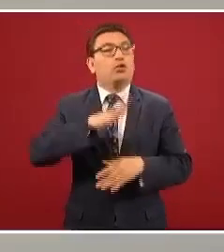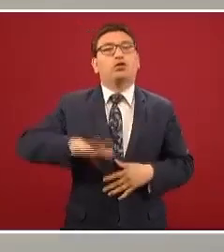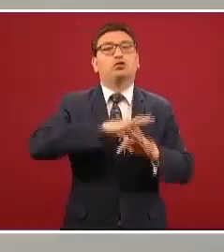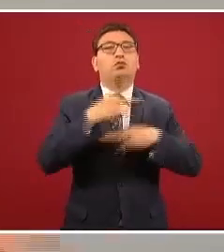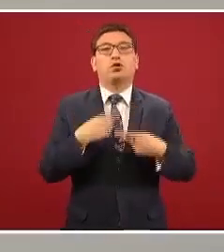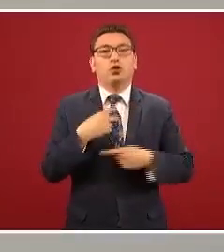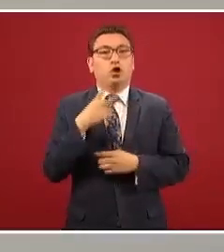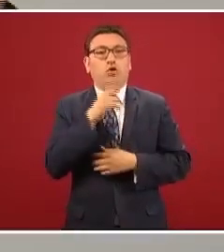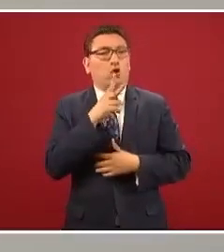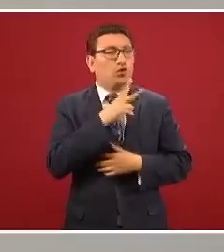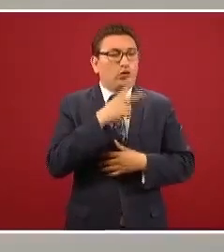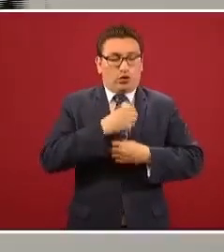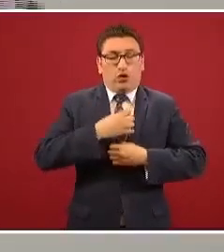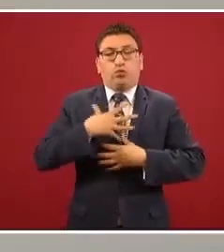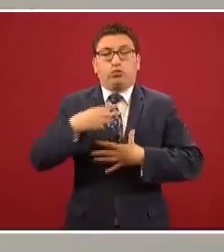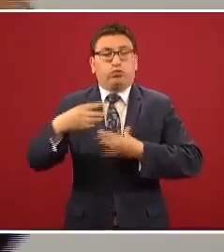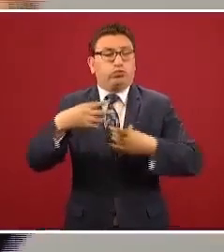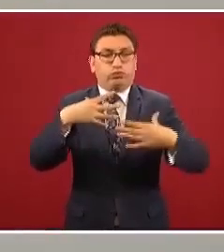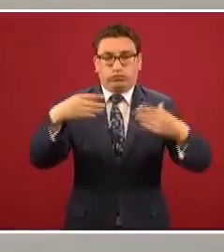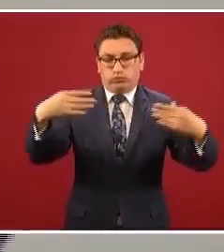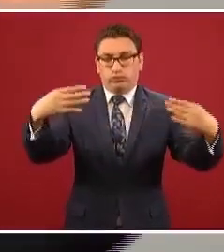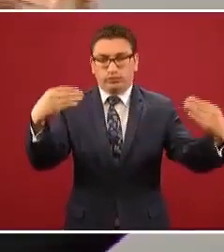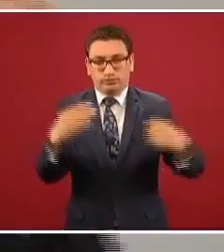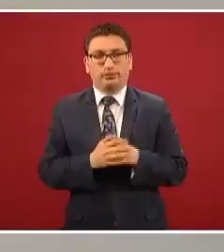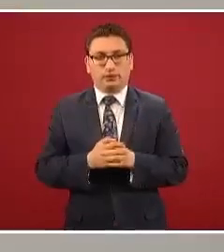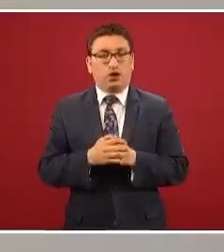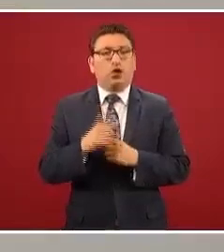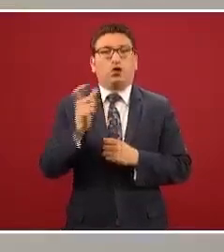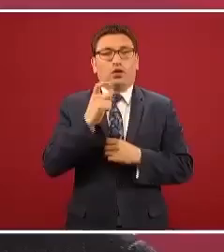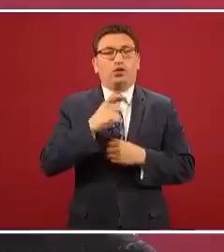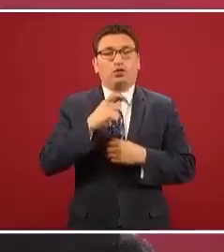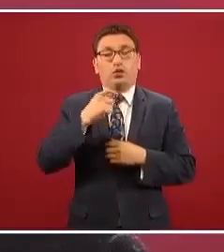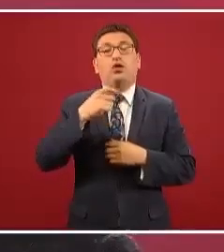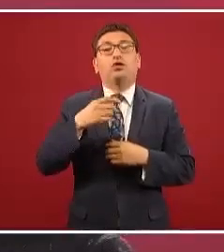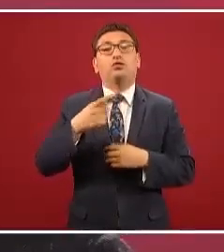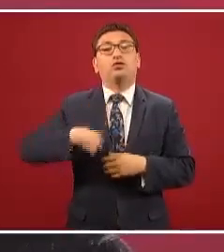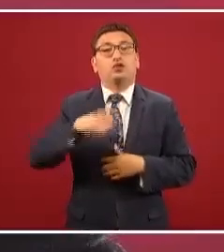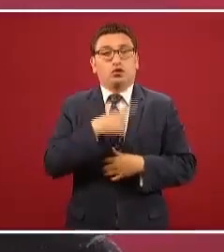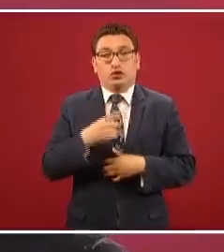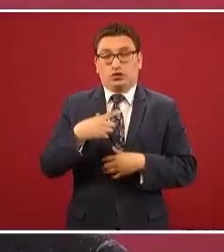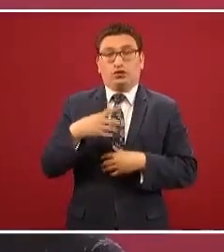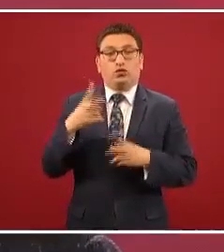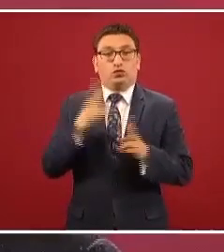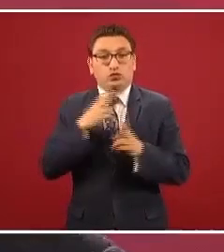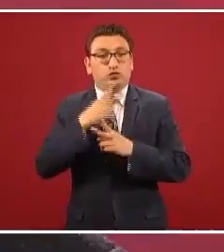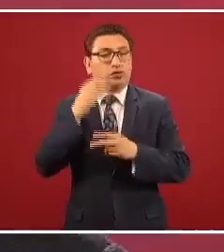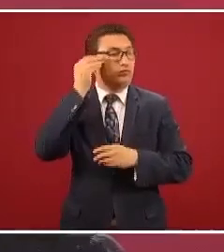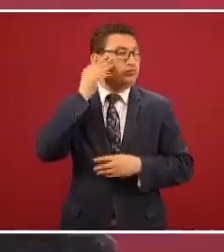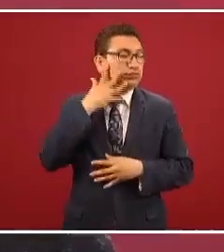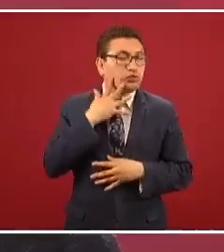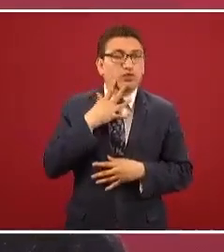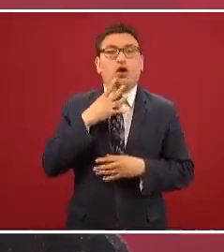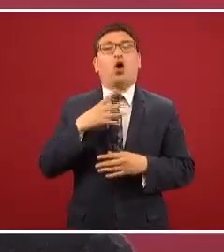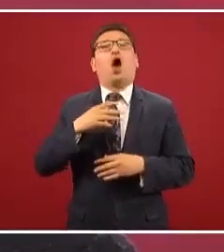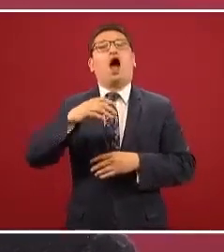respiratoria, en los aerosoles, en las pequeñas gotas microscópicas de la transpiración, la respiración, la